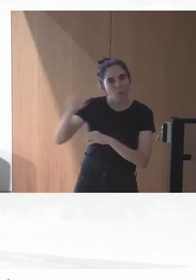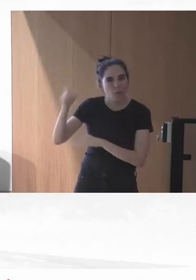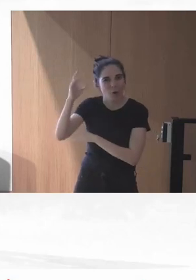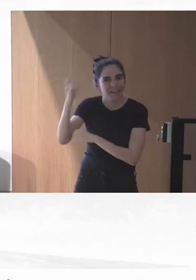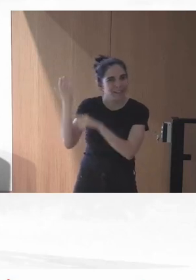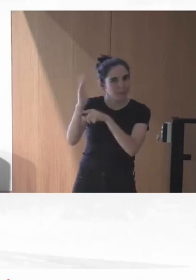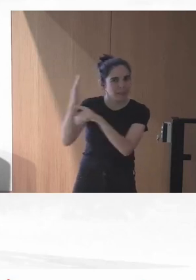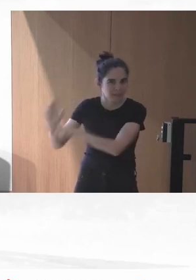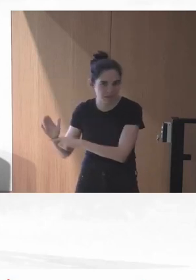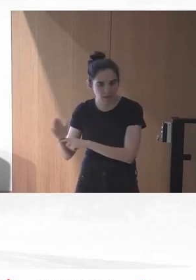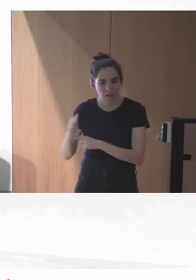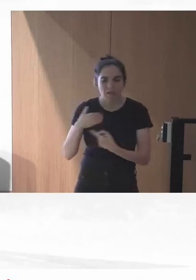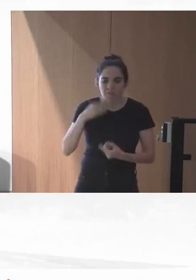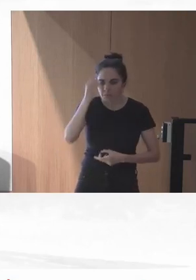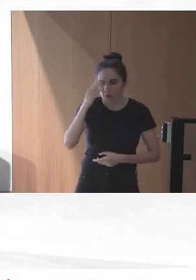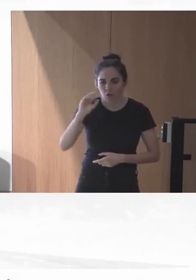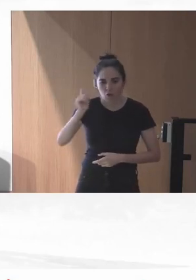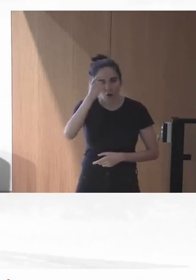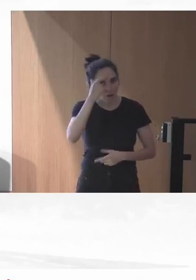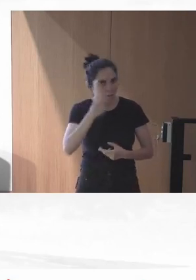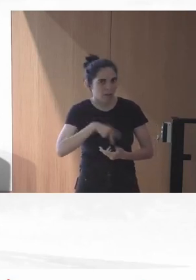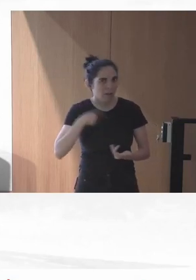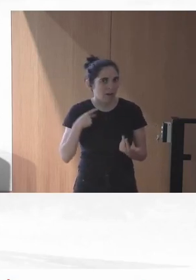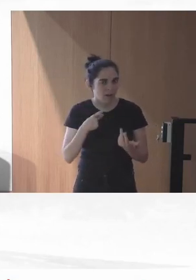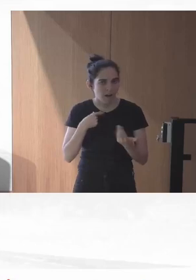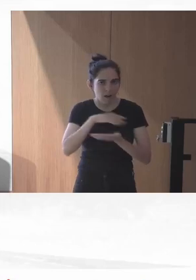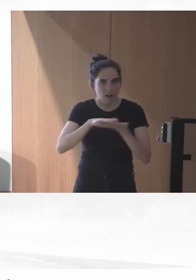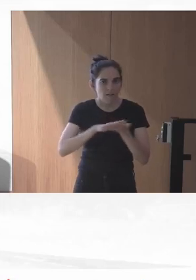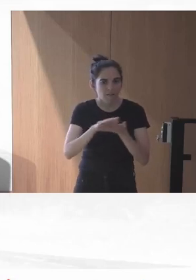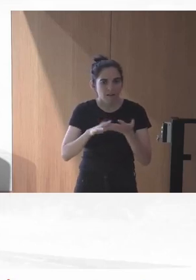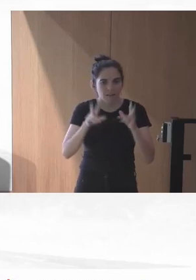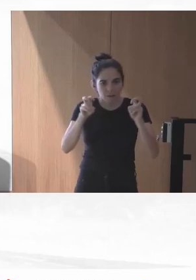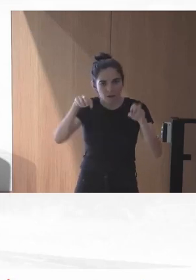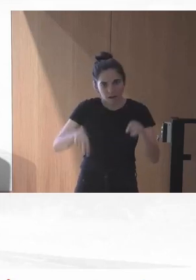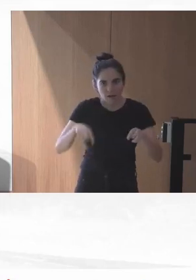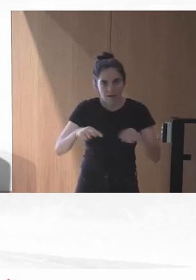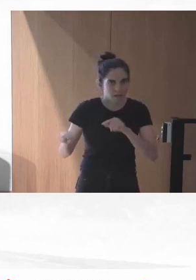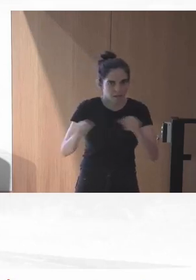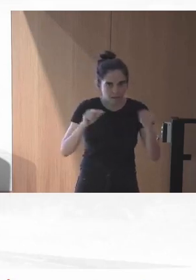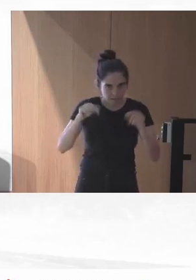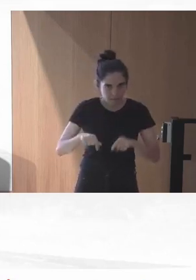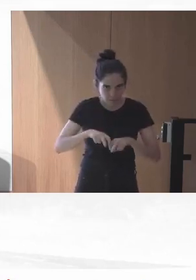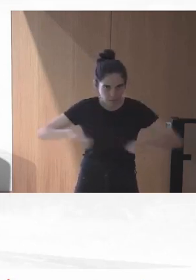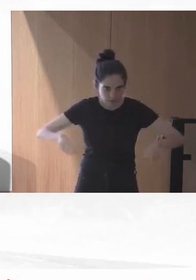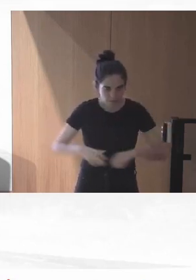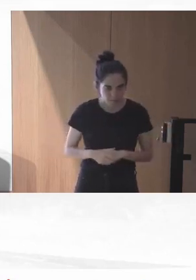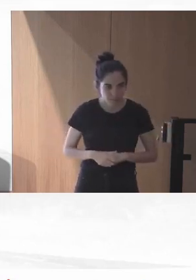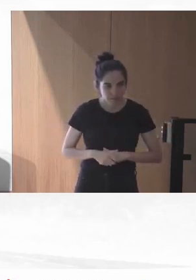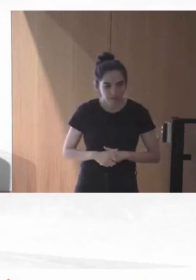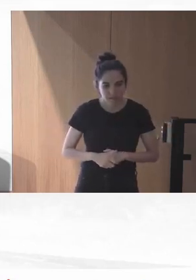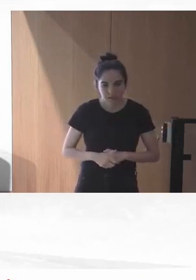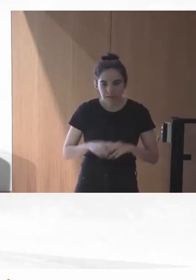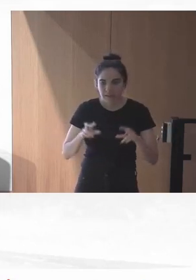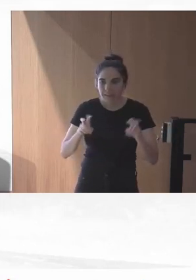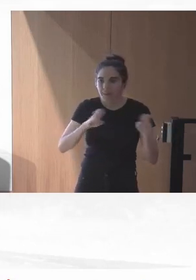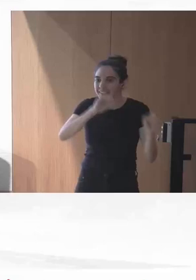empezar con la idea general a la que se dedica este panel. Esta defensa de insanidad o de